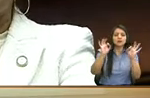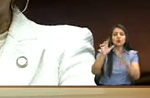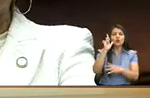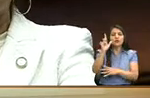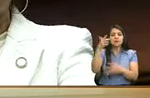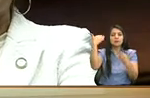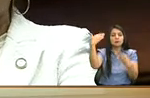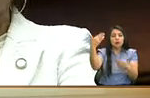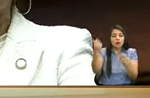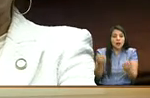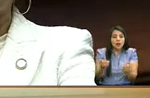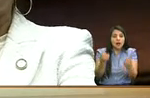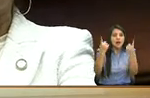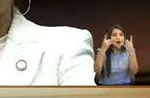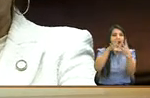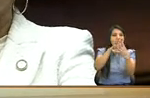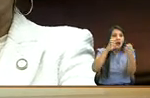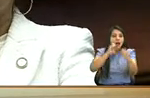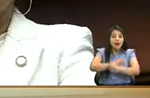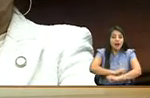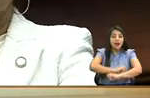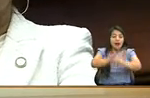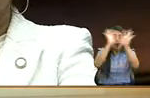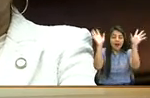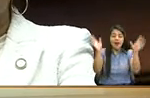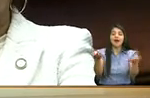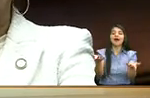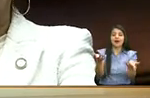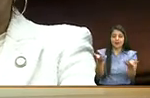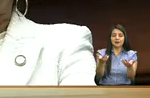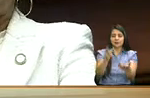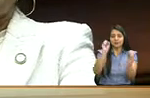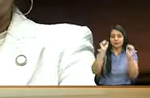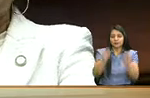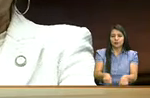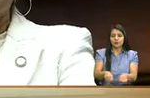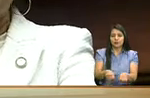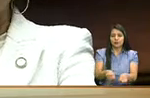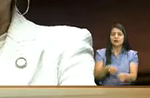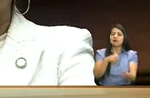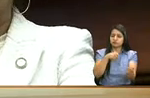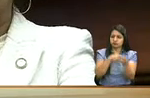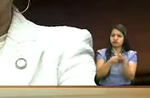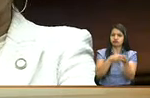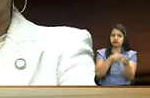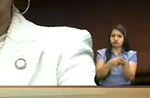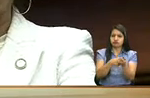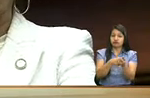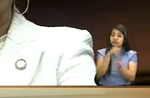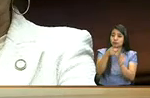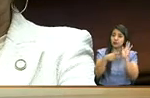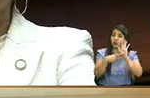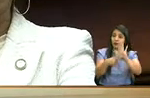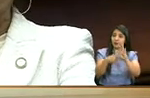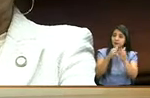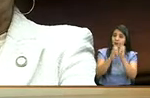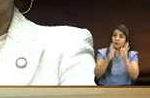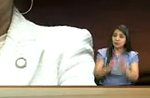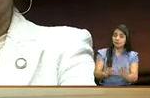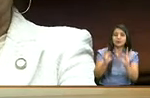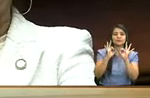políticos entendamos esta lección y nos miremos en el ejemplo de sus glorias